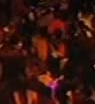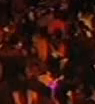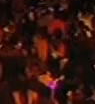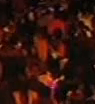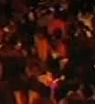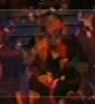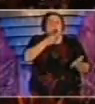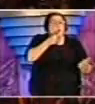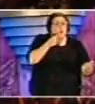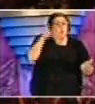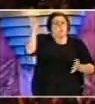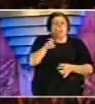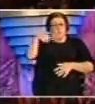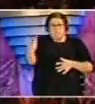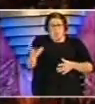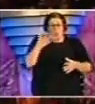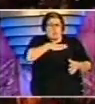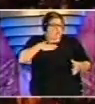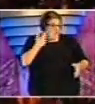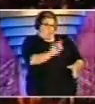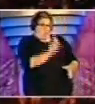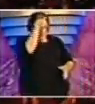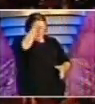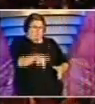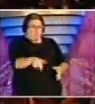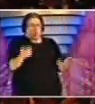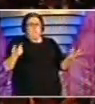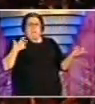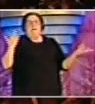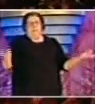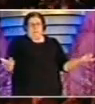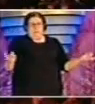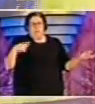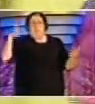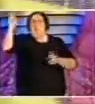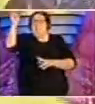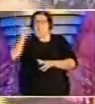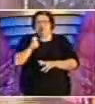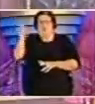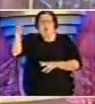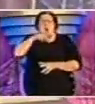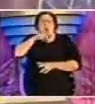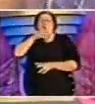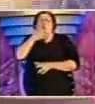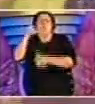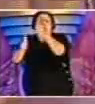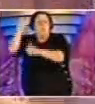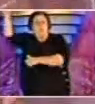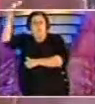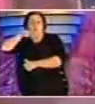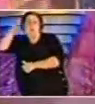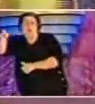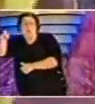pasar a Las Palmas, no nos quieren allí. Pero es que resulta que siendo de Güimes, cuando vamos a concursar el concurso de Güimes, tampoco nos quieren